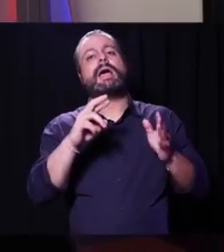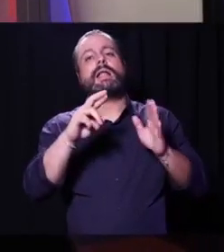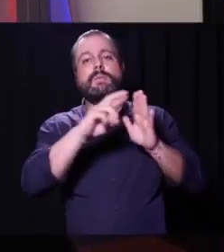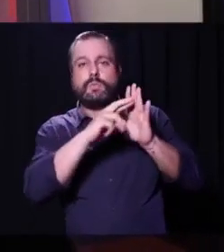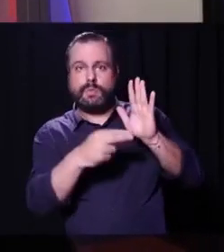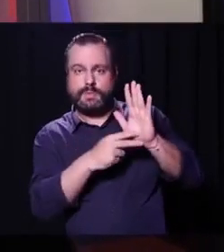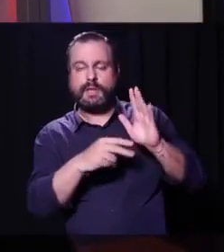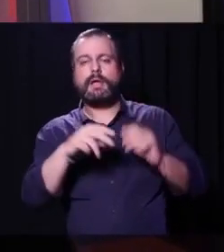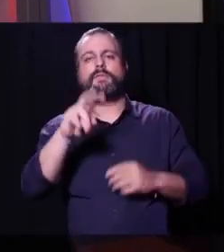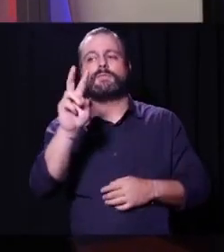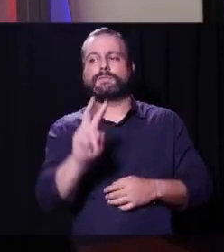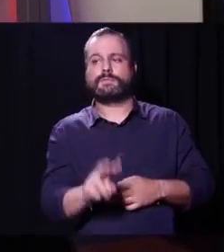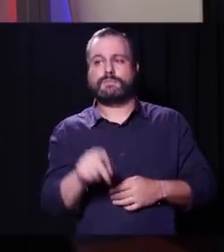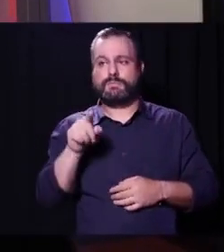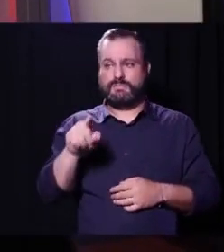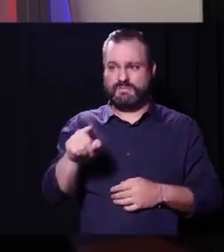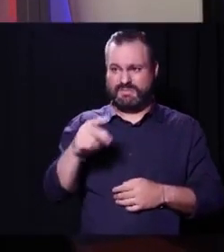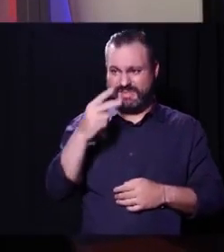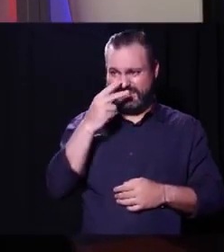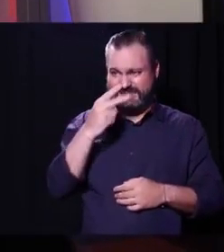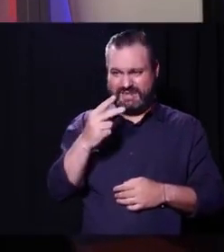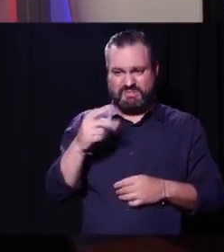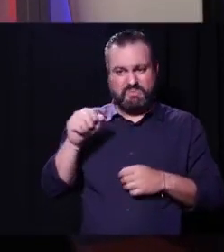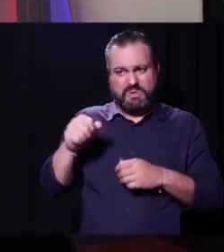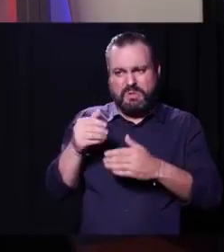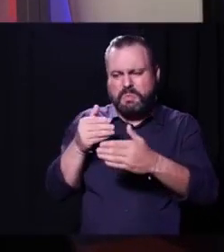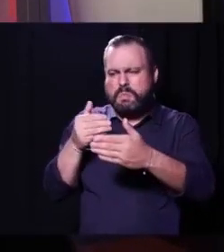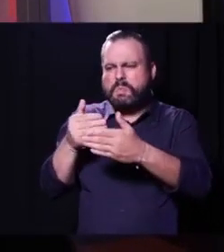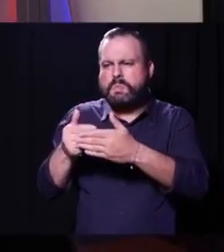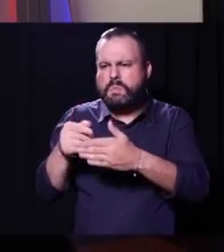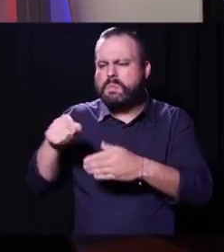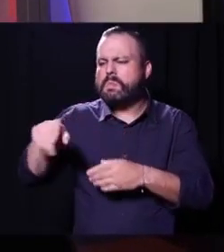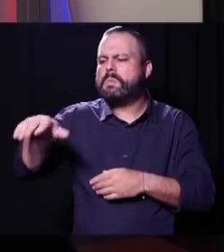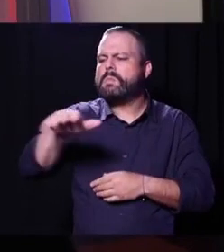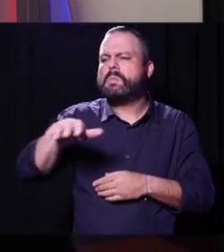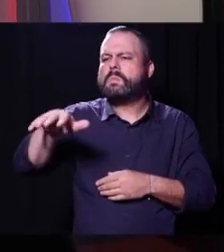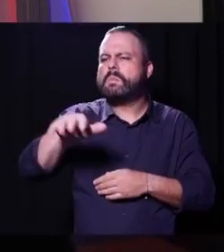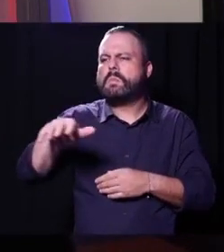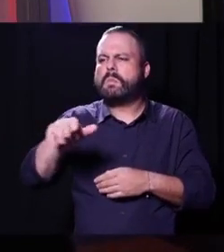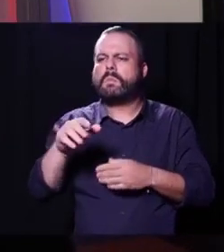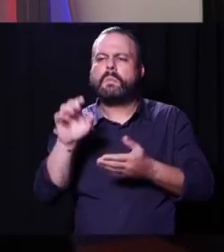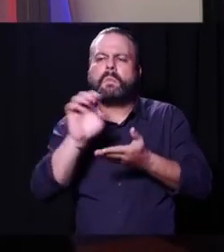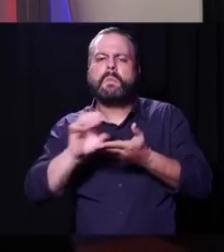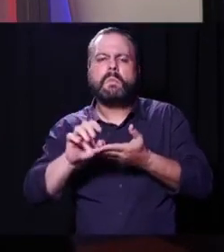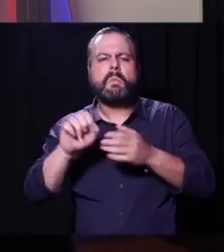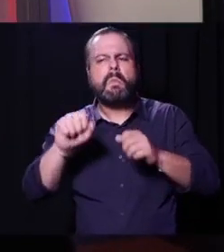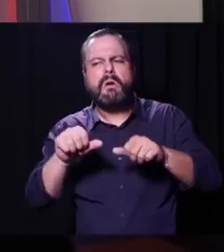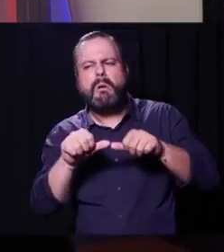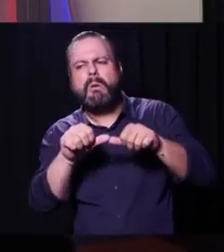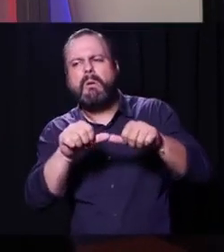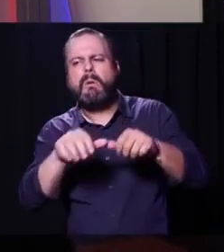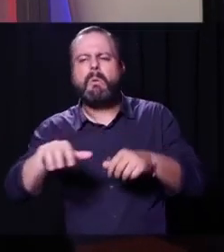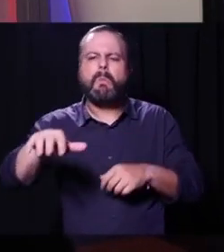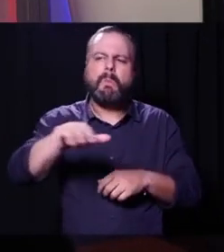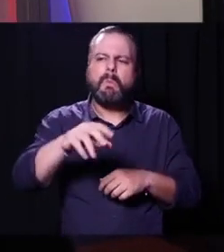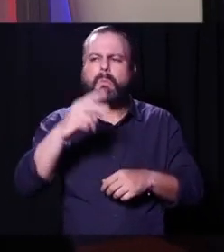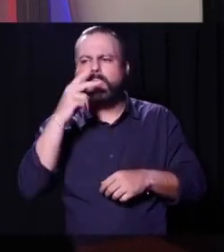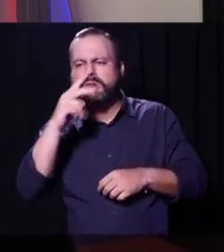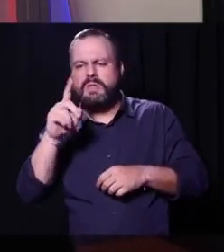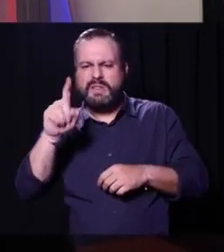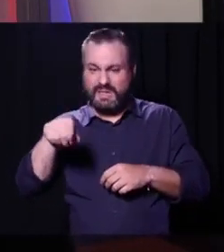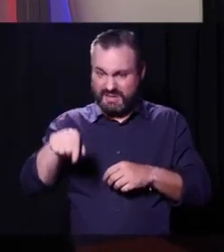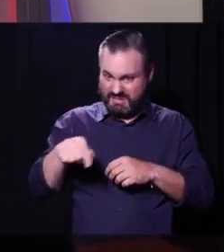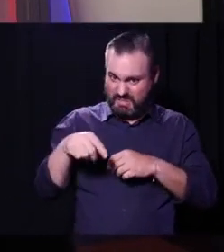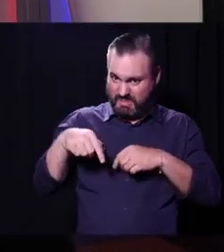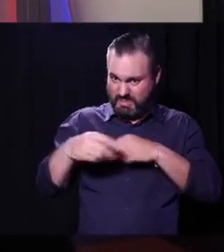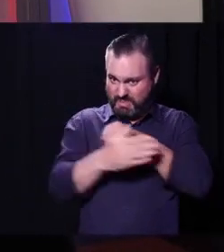de escuela que pasó casi un mes sin escritorio y sin silla. Eso es lo que hay en el país de los millones y billones. Entonces eso hay que hacerlo, hay que tomar